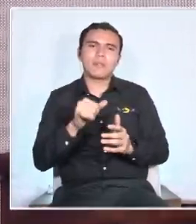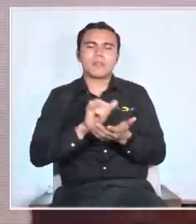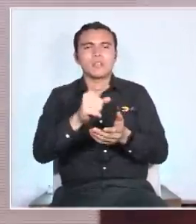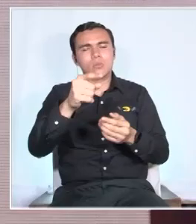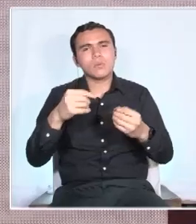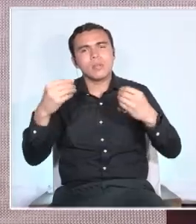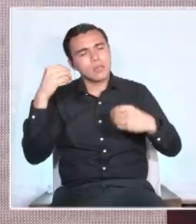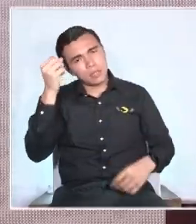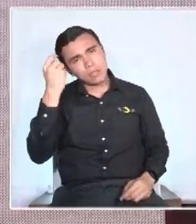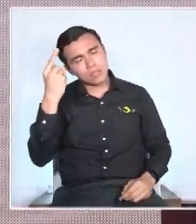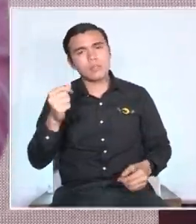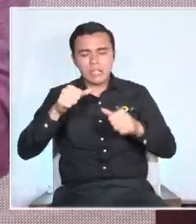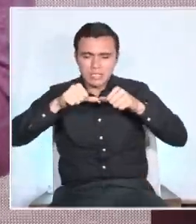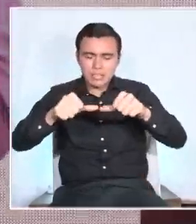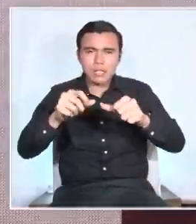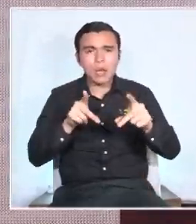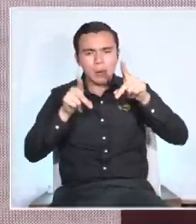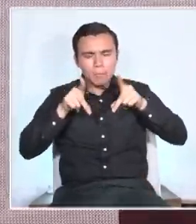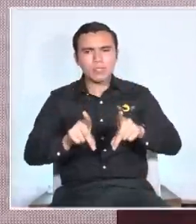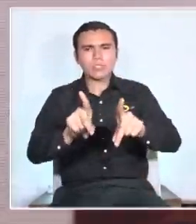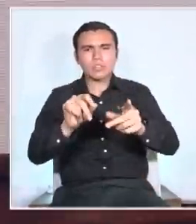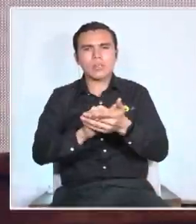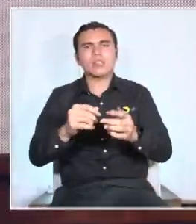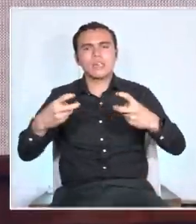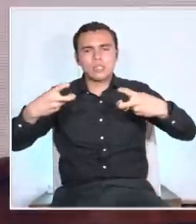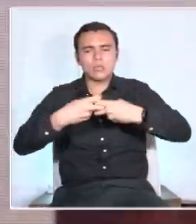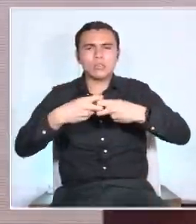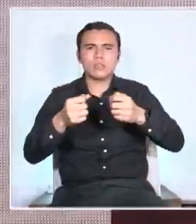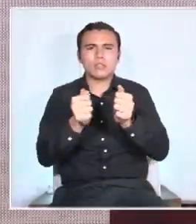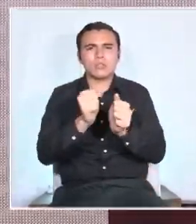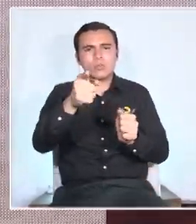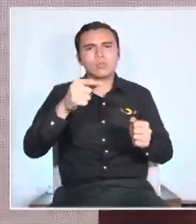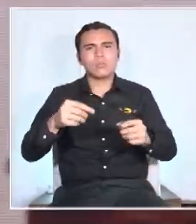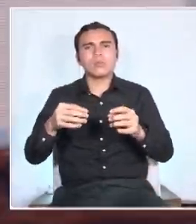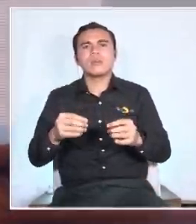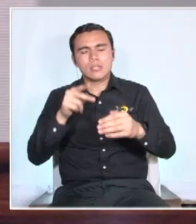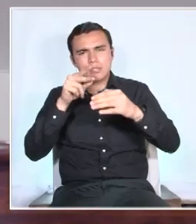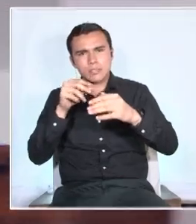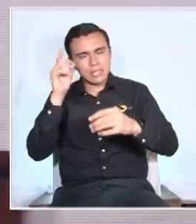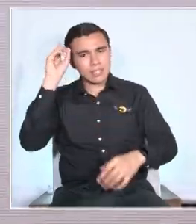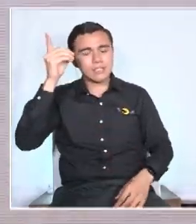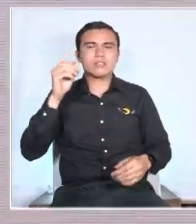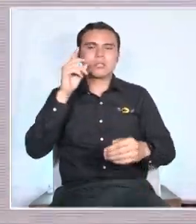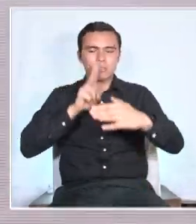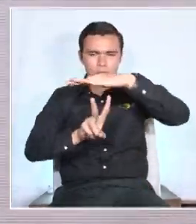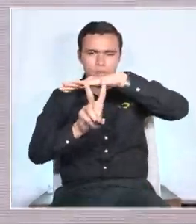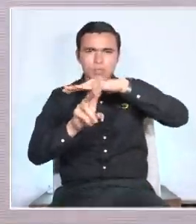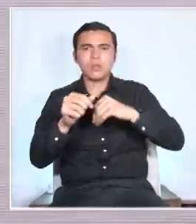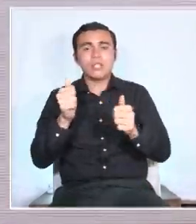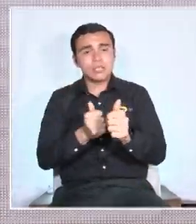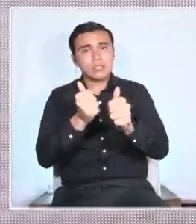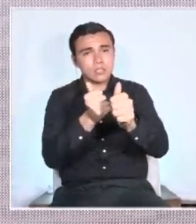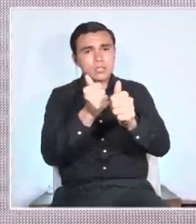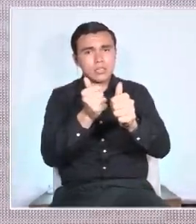que seguir a la persona que está conectada con tu destino profético. cuando tú sigues a un líder,